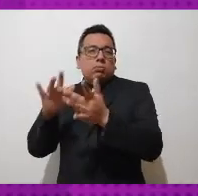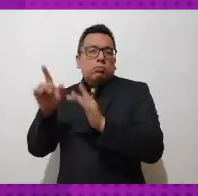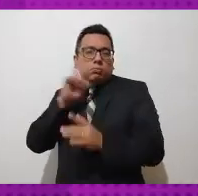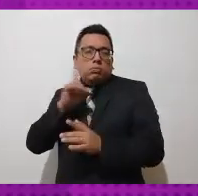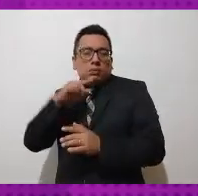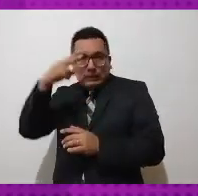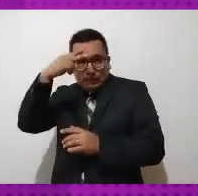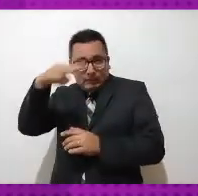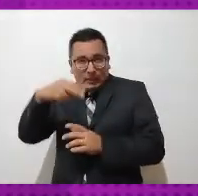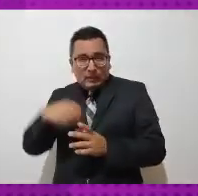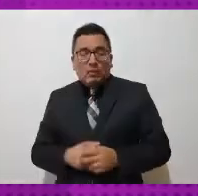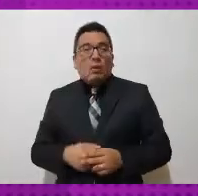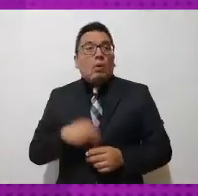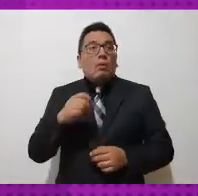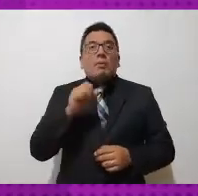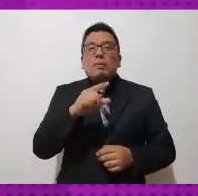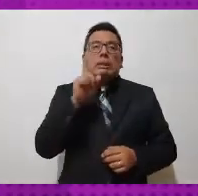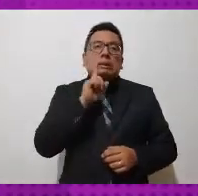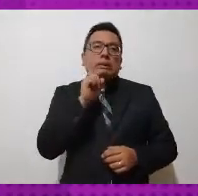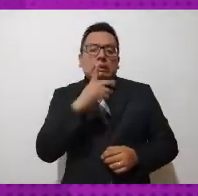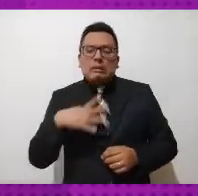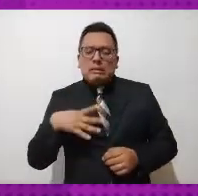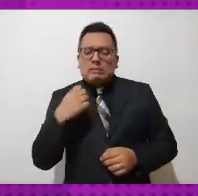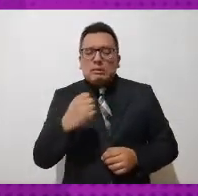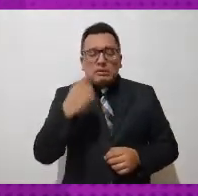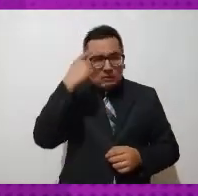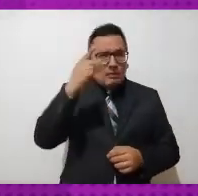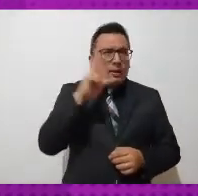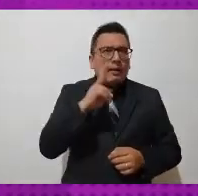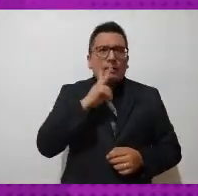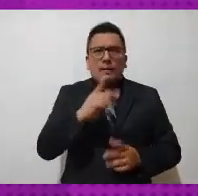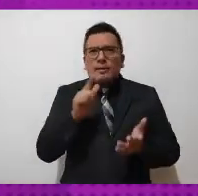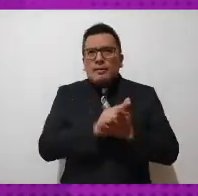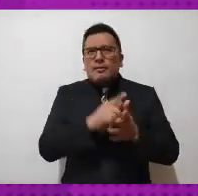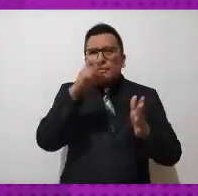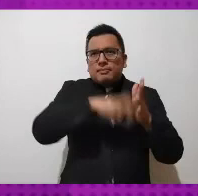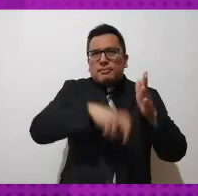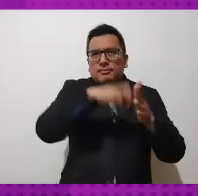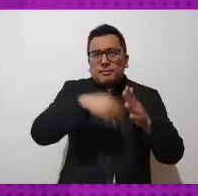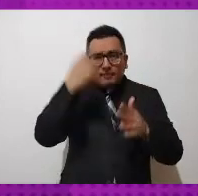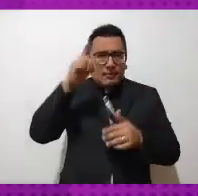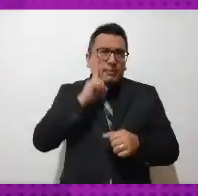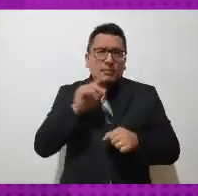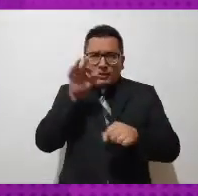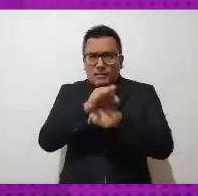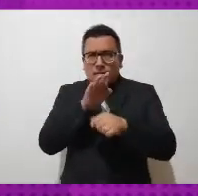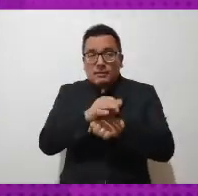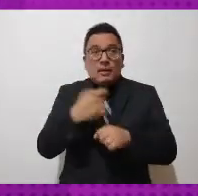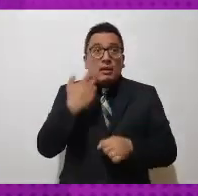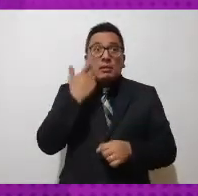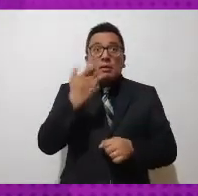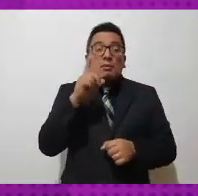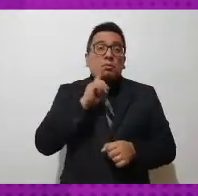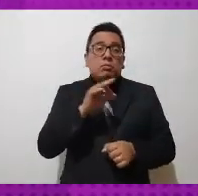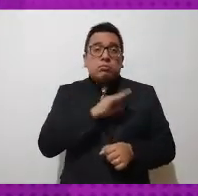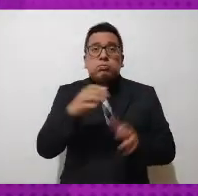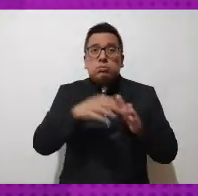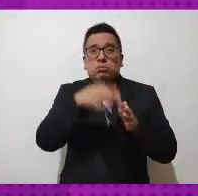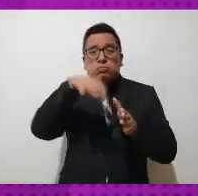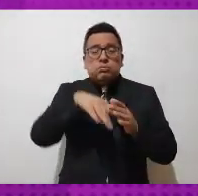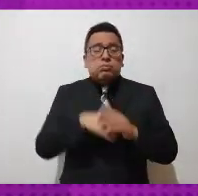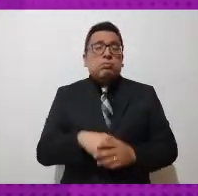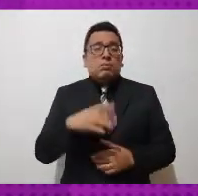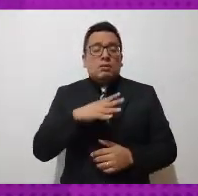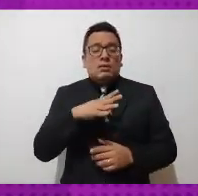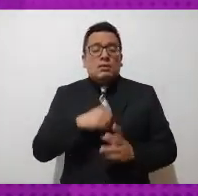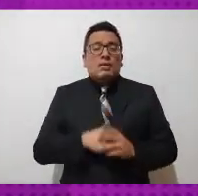y buscó la movilización hacia reformas feministas buscando el sufragio universal para las mujeres, la instalación